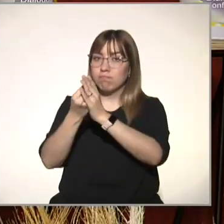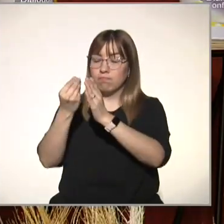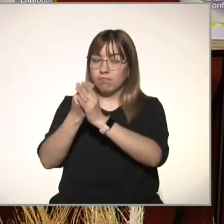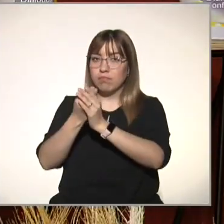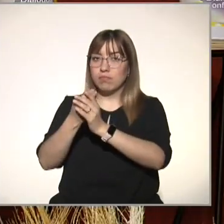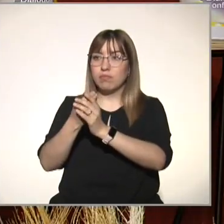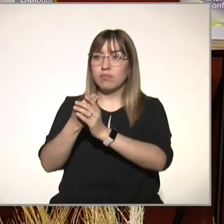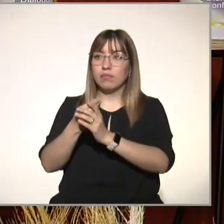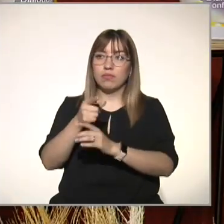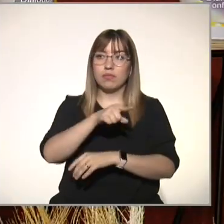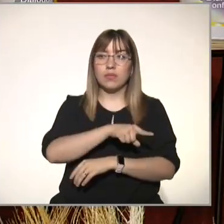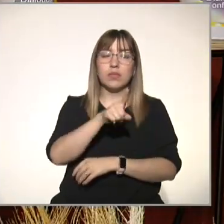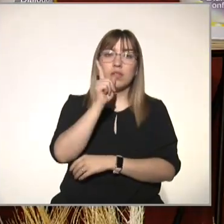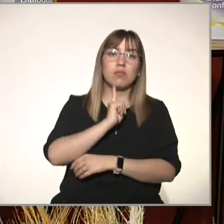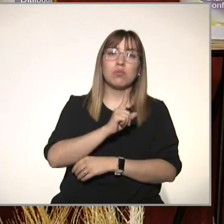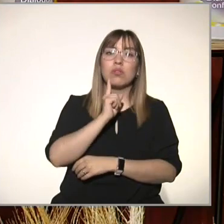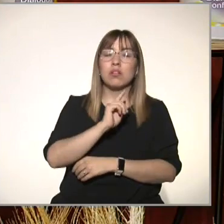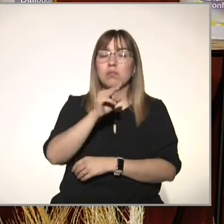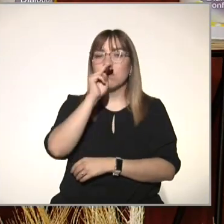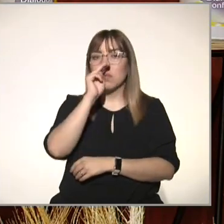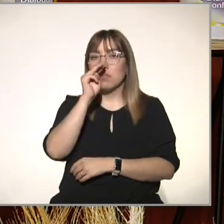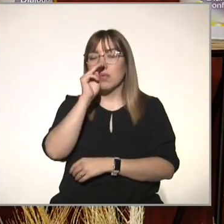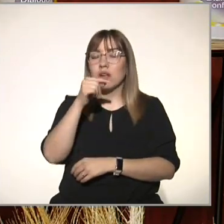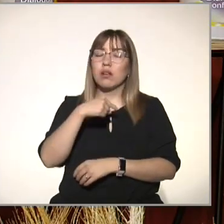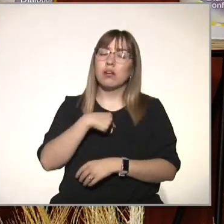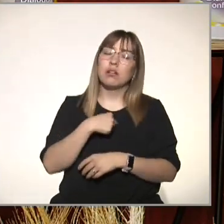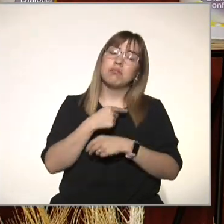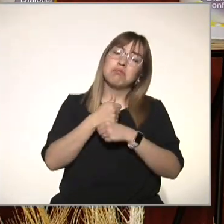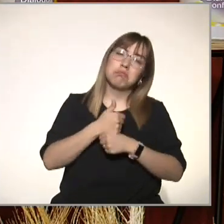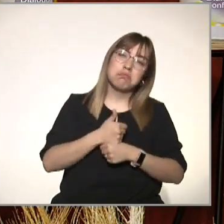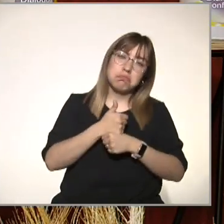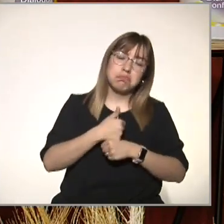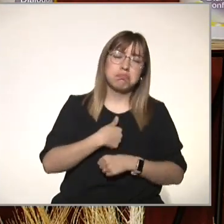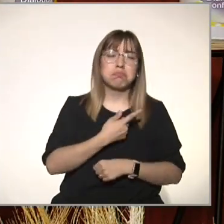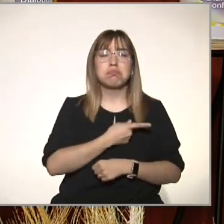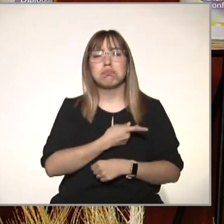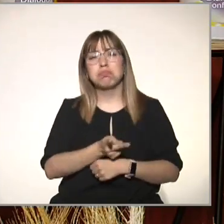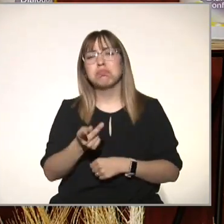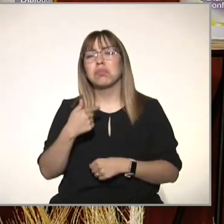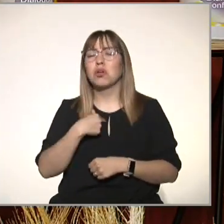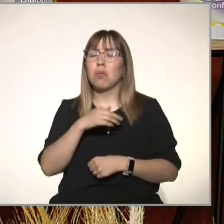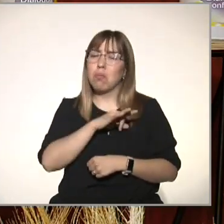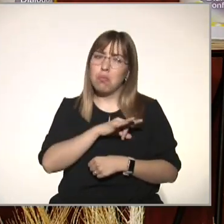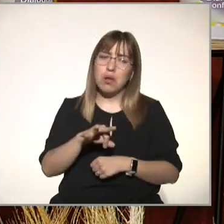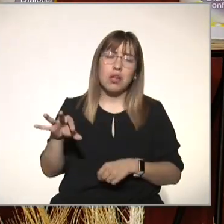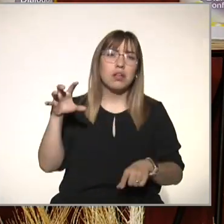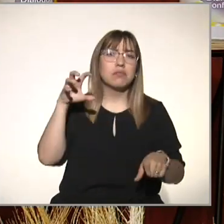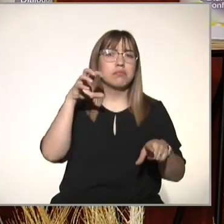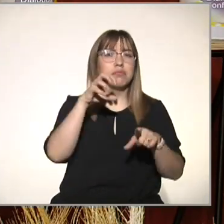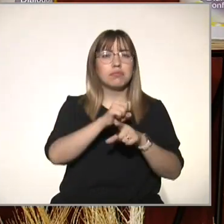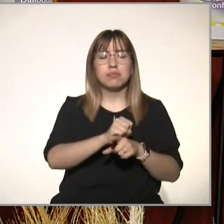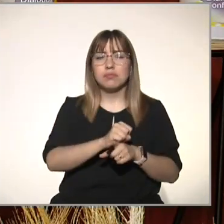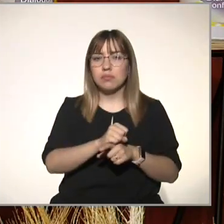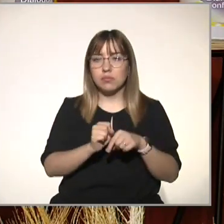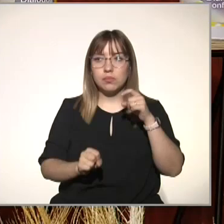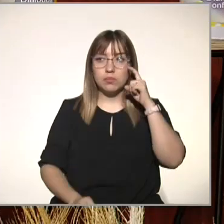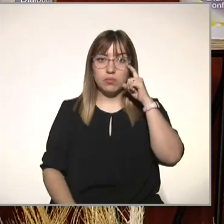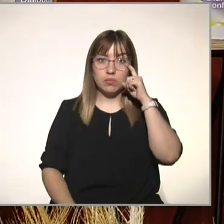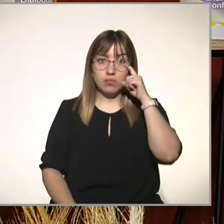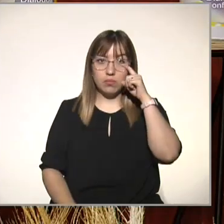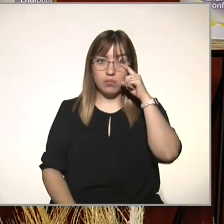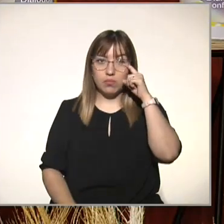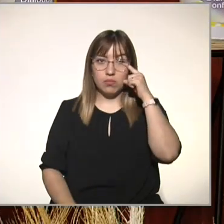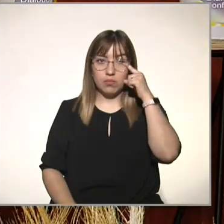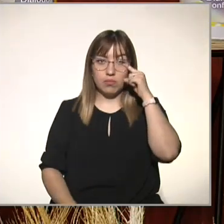la abnegada. Es la que lo da todo, la que lo puede todo, a la que le hacen caso a sus